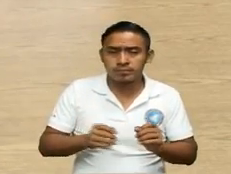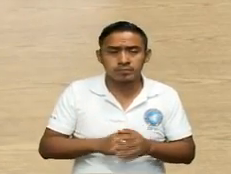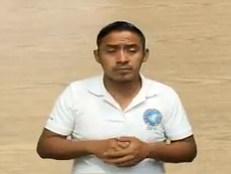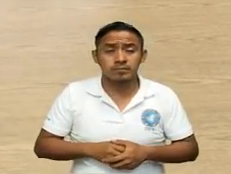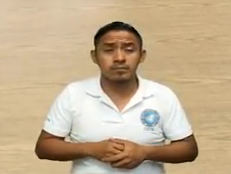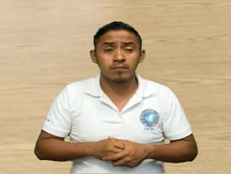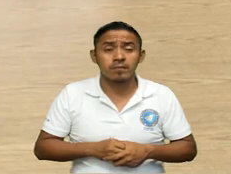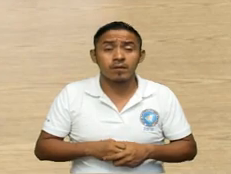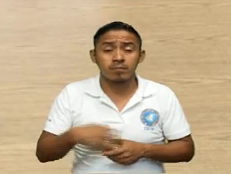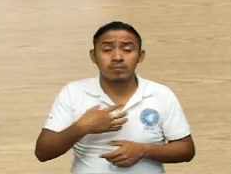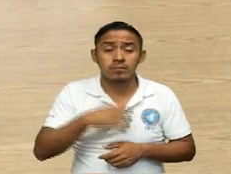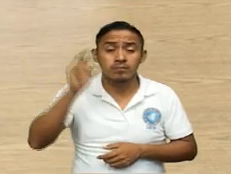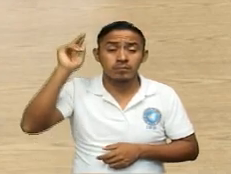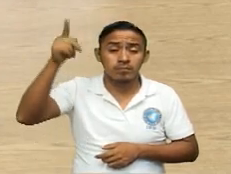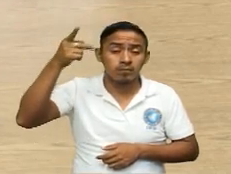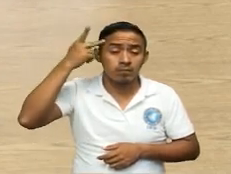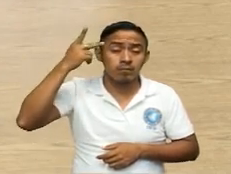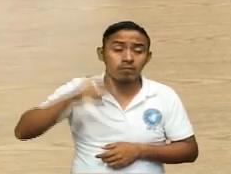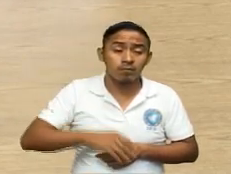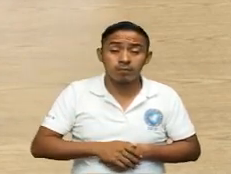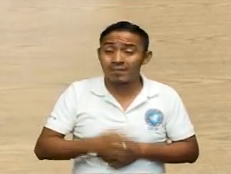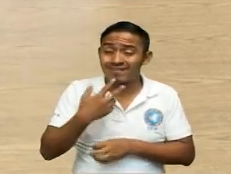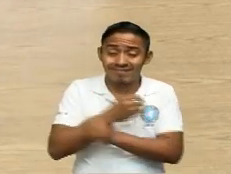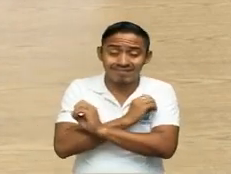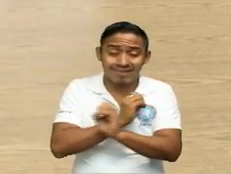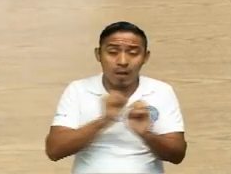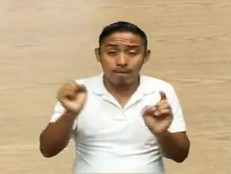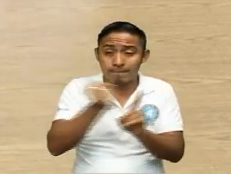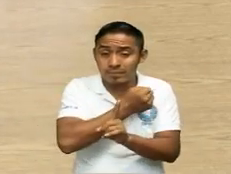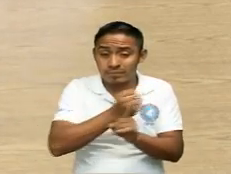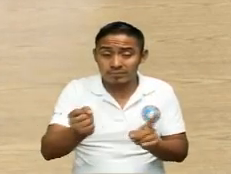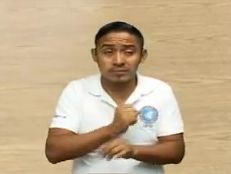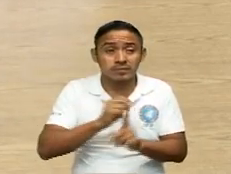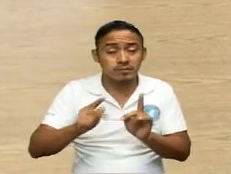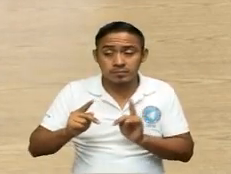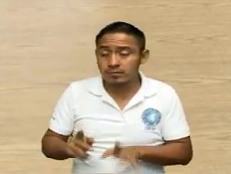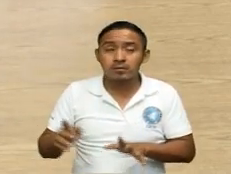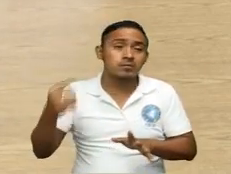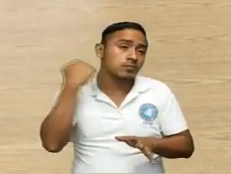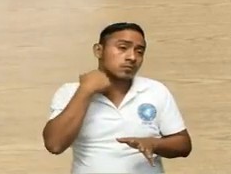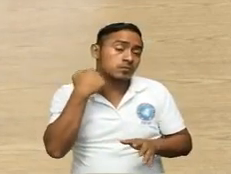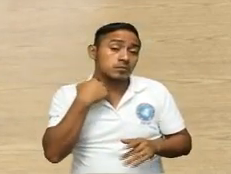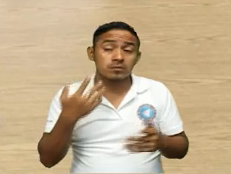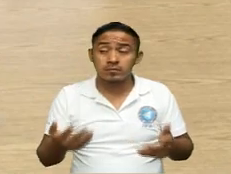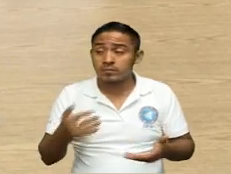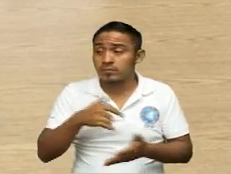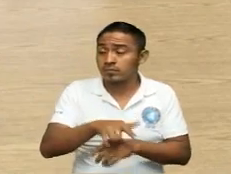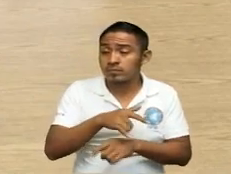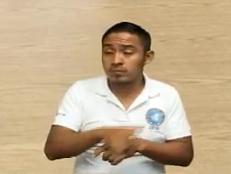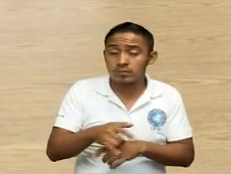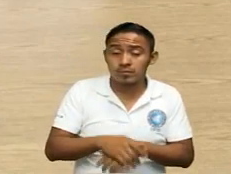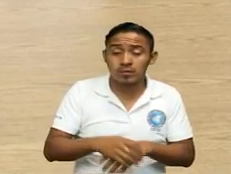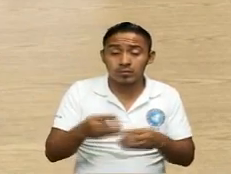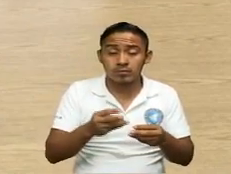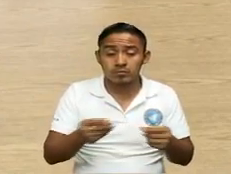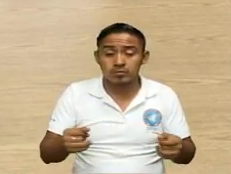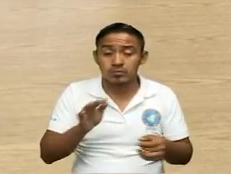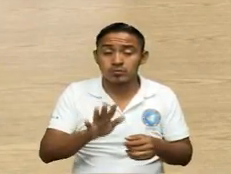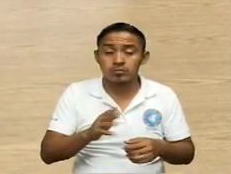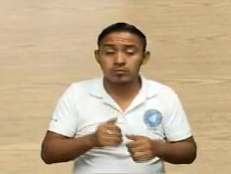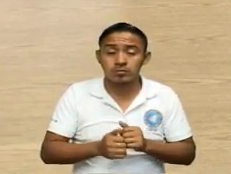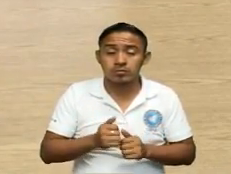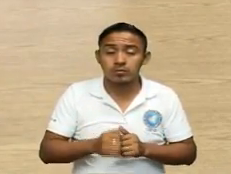políticas del Centro Nacional de Dermatología es cero maltrato al paciente y siempre buscando darle una solución, una respuesta a sus problemas.